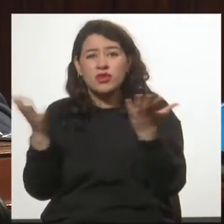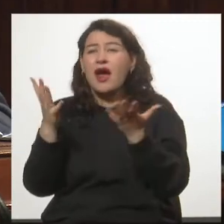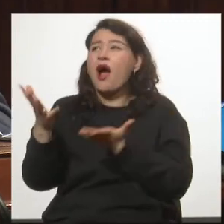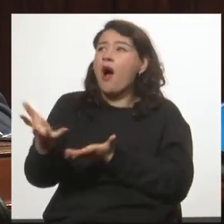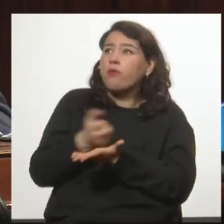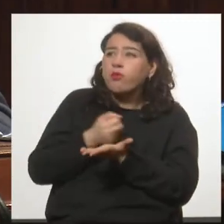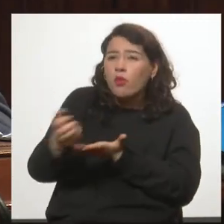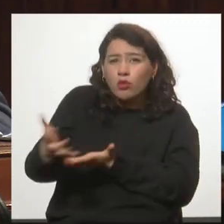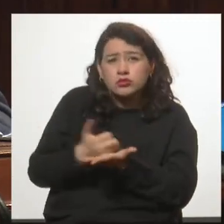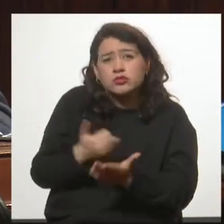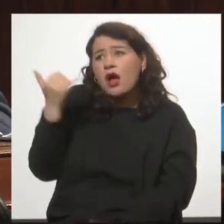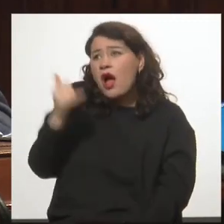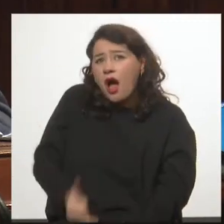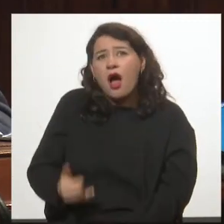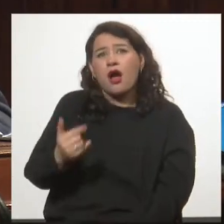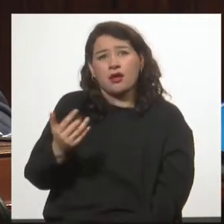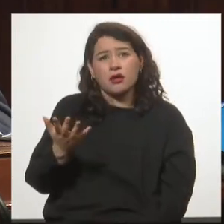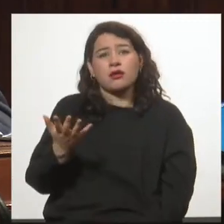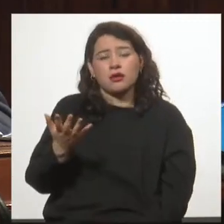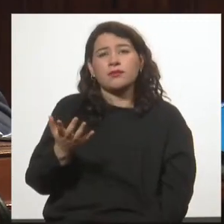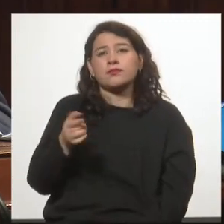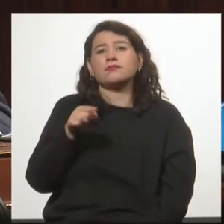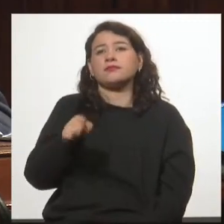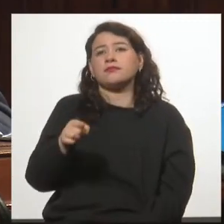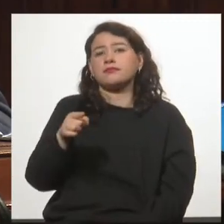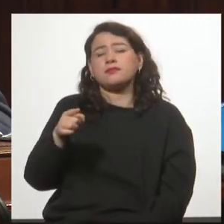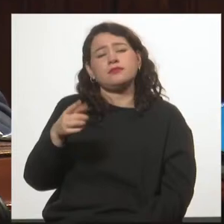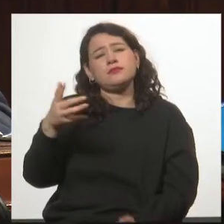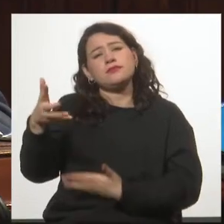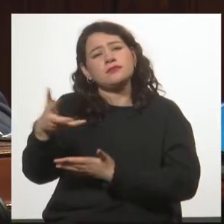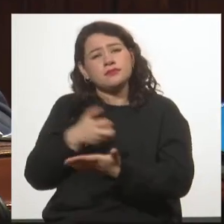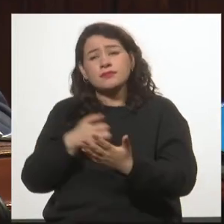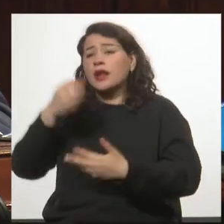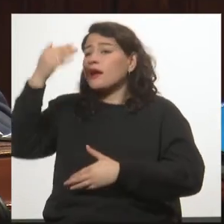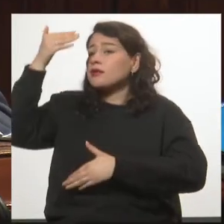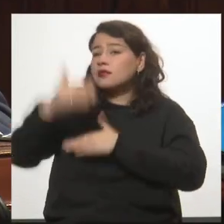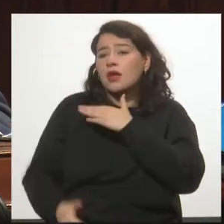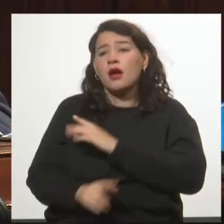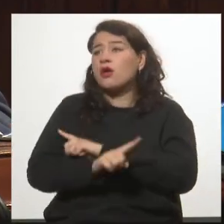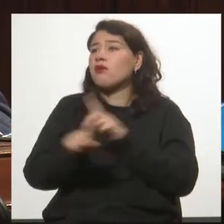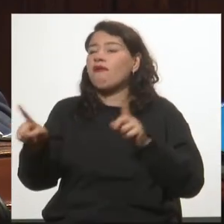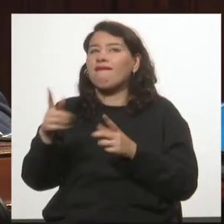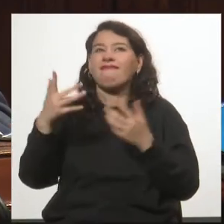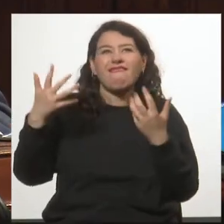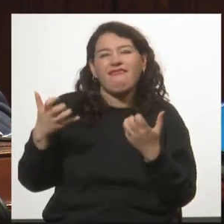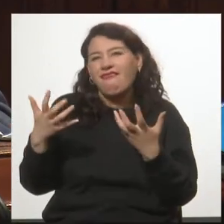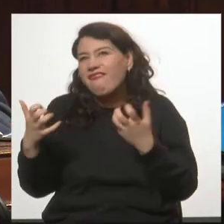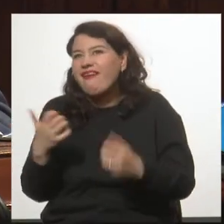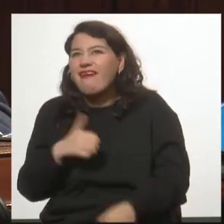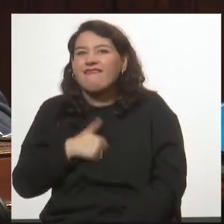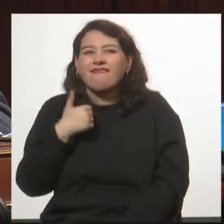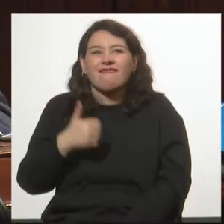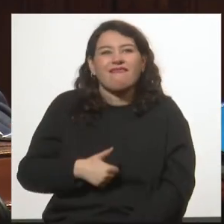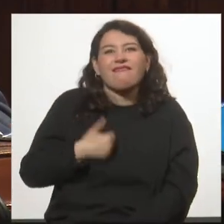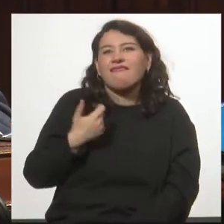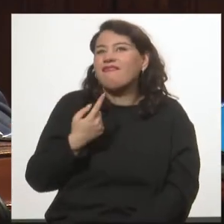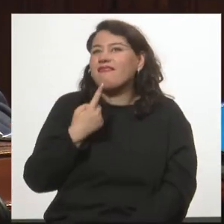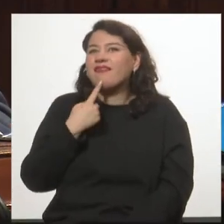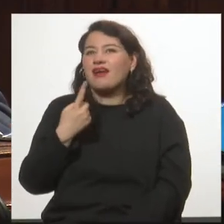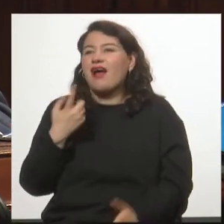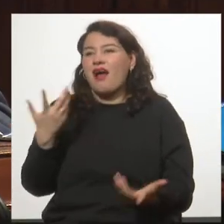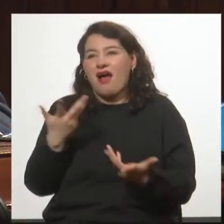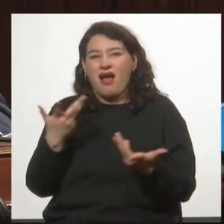cuando los hay para limitar les la tentación de usar la fama de